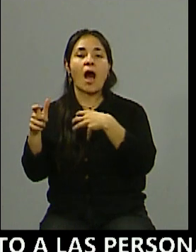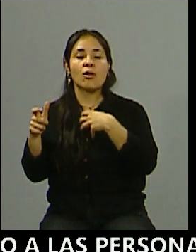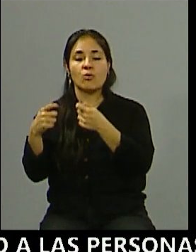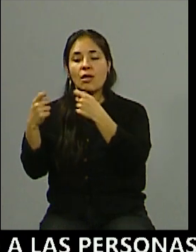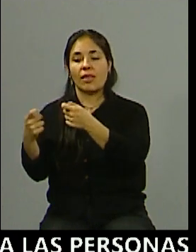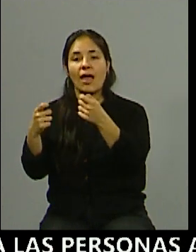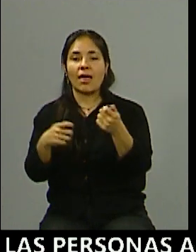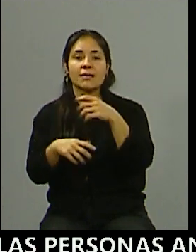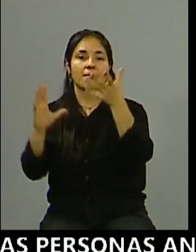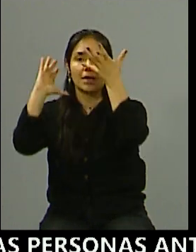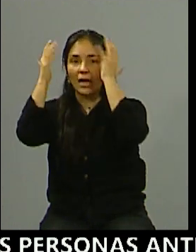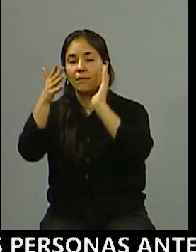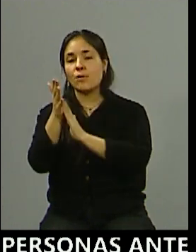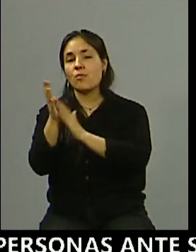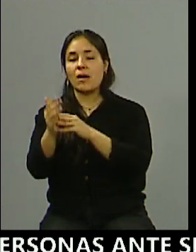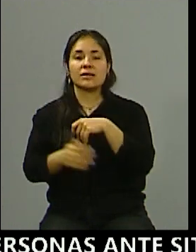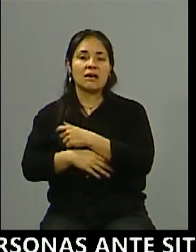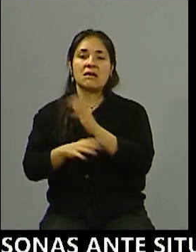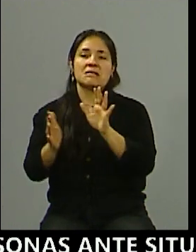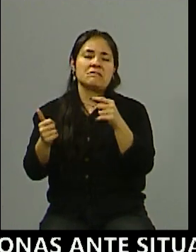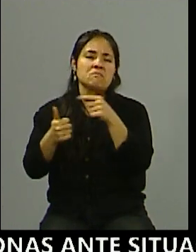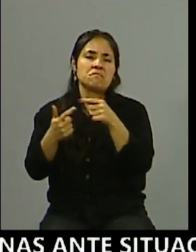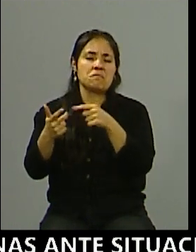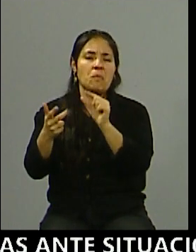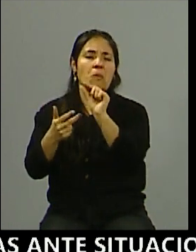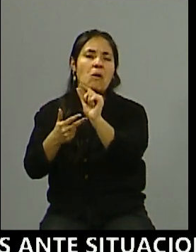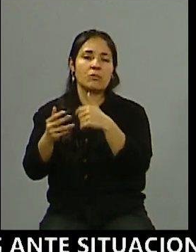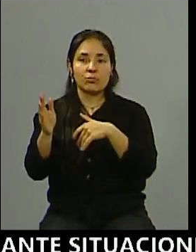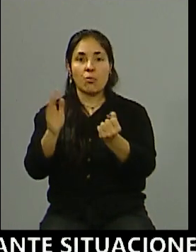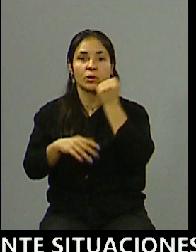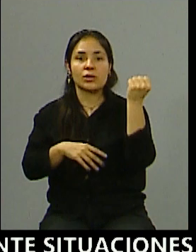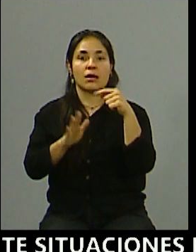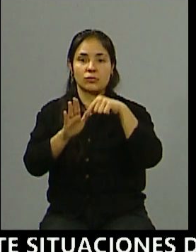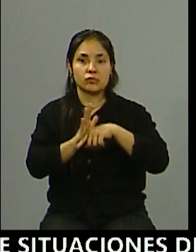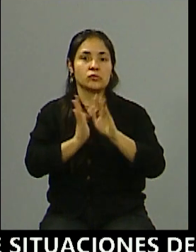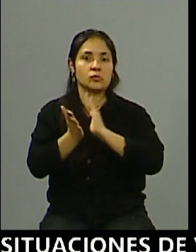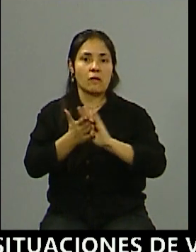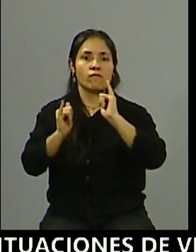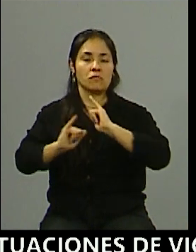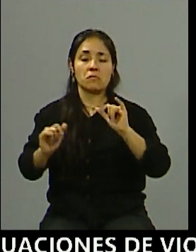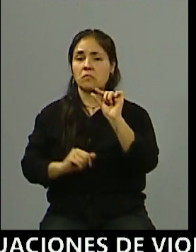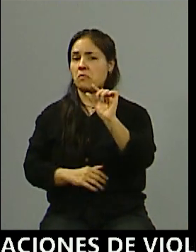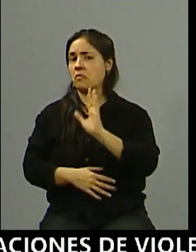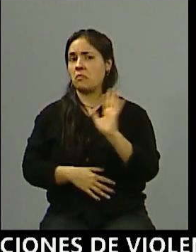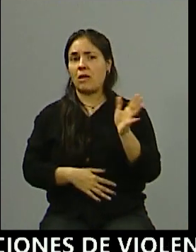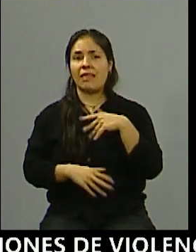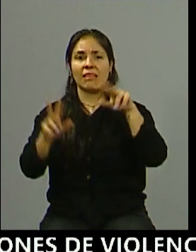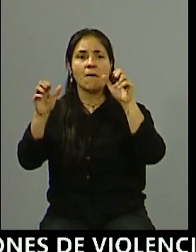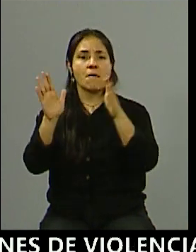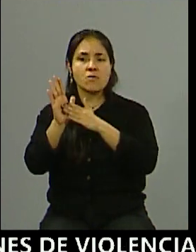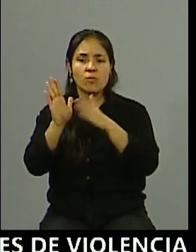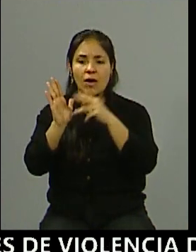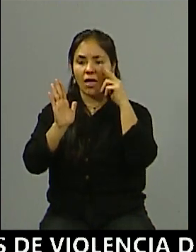vimos elementos importantes a la hora de tener en claro qué es lo que nos proponen